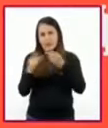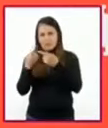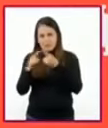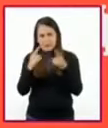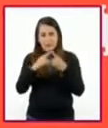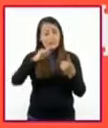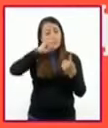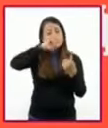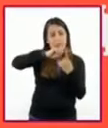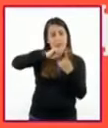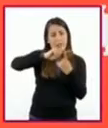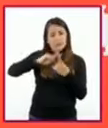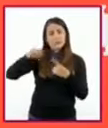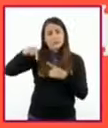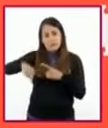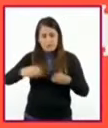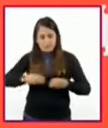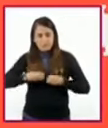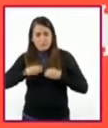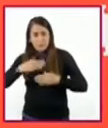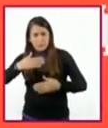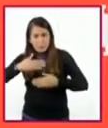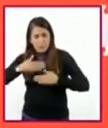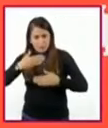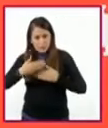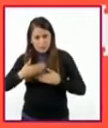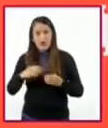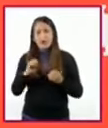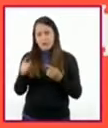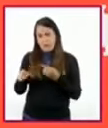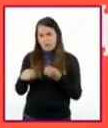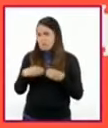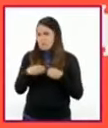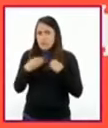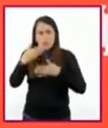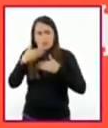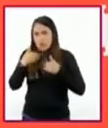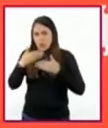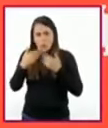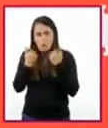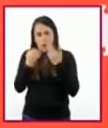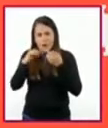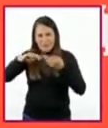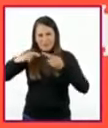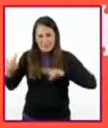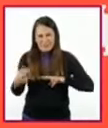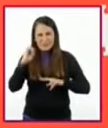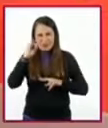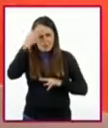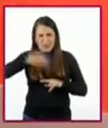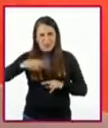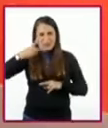organismos bióticos con factores abióticos que podemos observar en la segunda imagen.